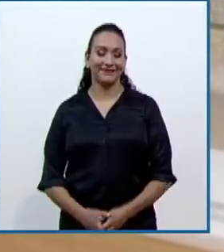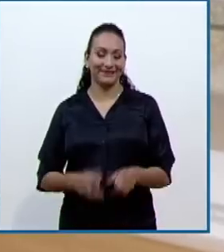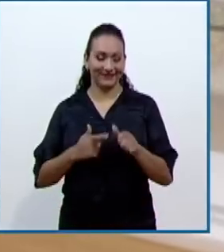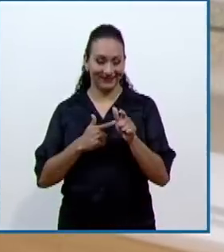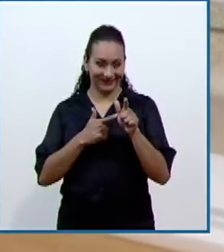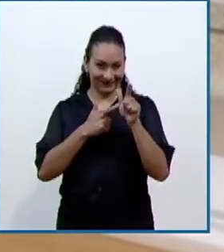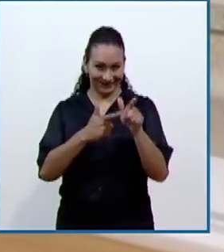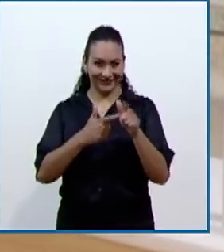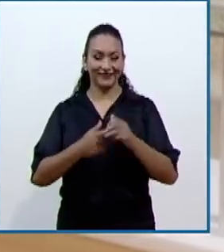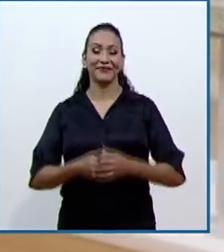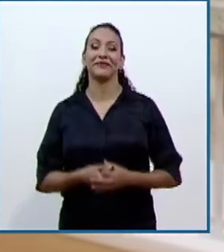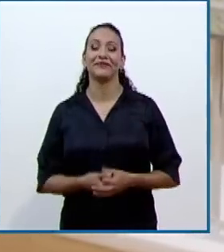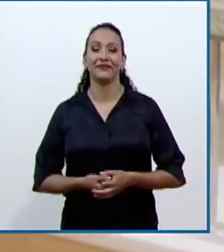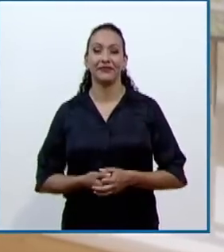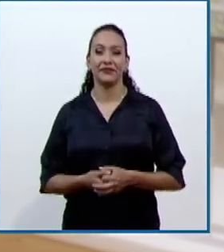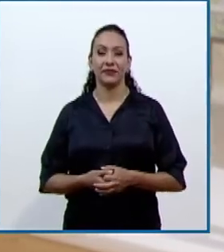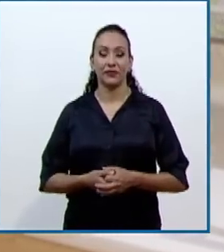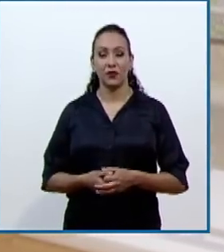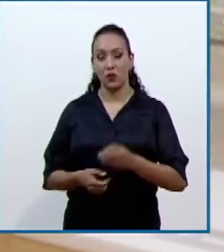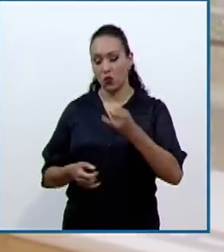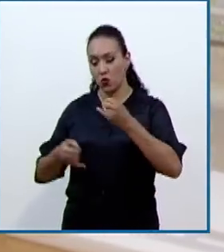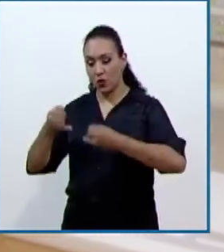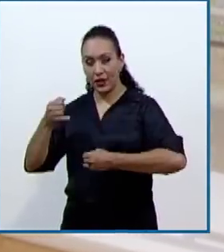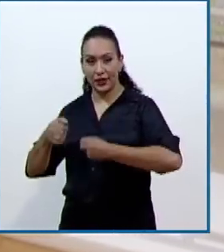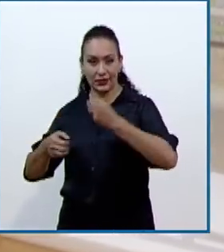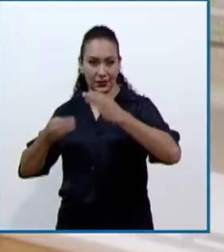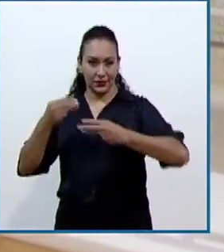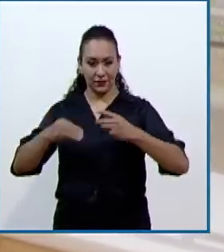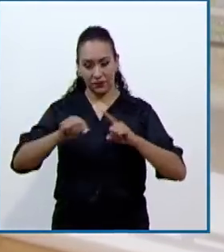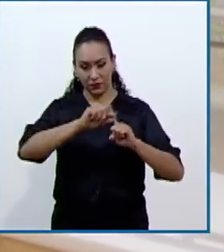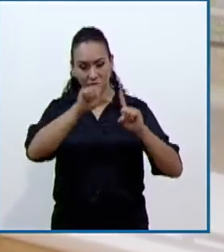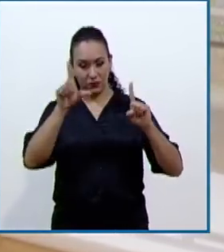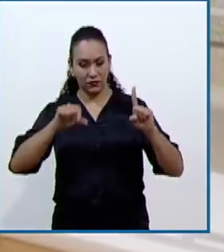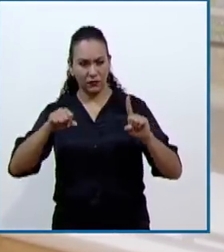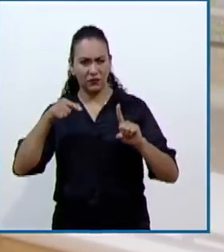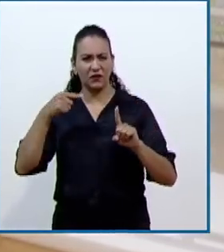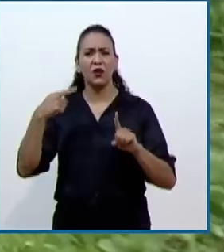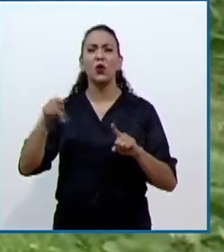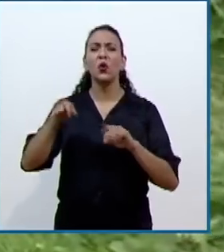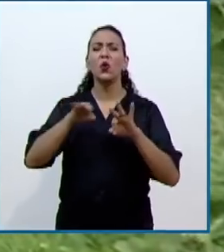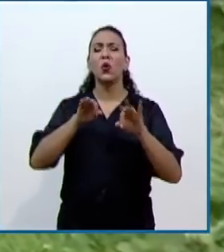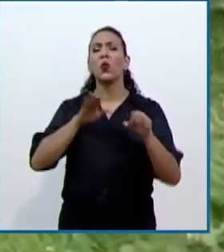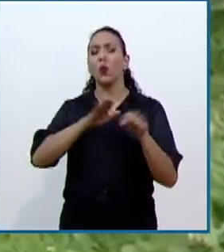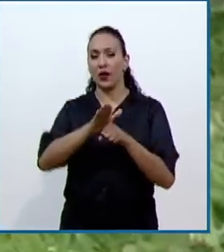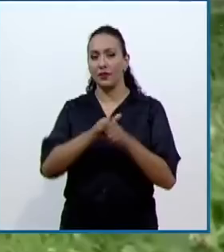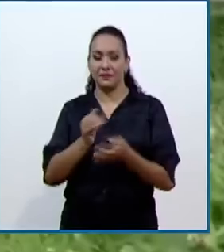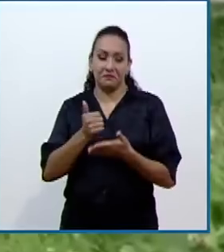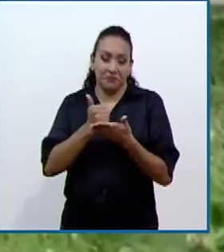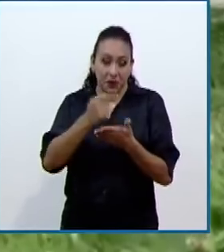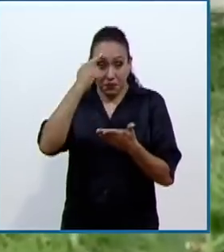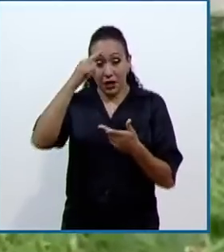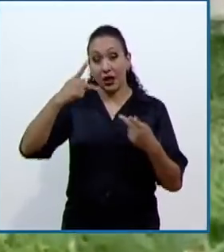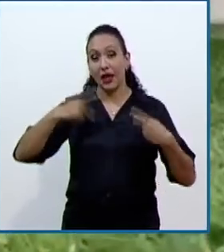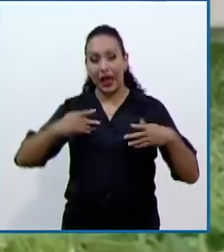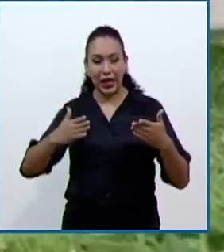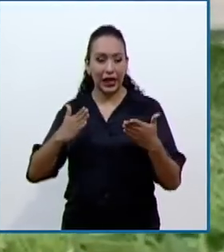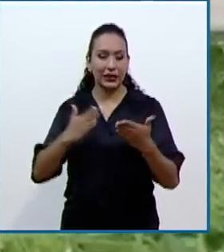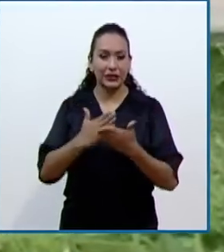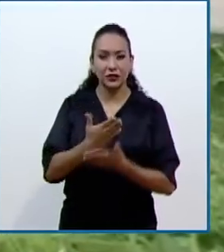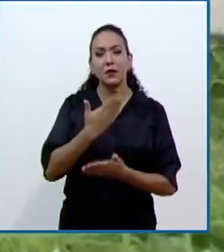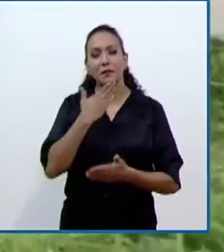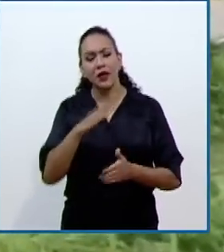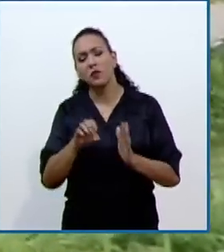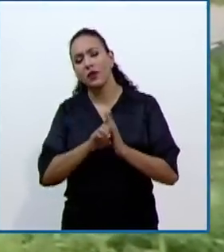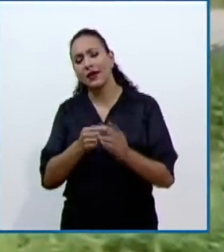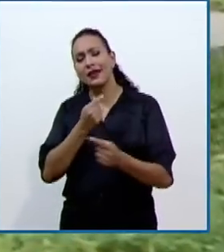Continuamos con más noticias. Las personas juzgadoras federales protegen el derecho humano a un medio ambiente sano, especialmente para que niñas,